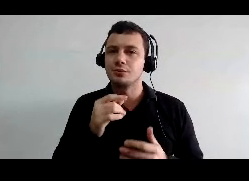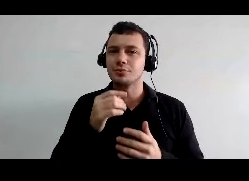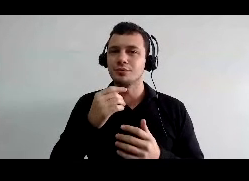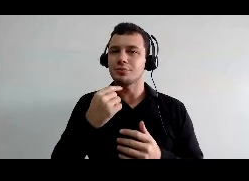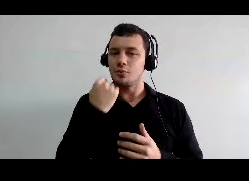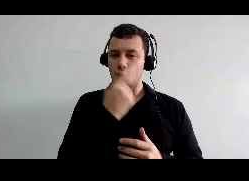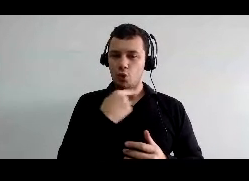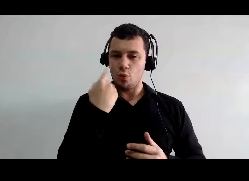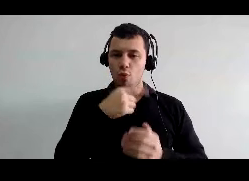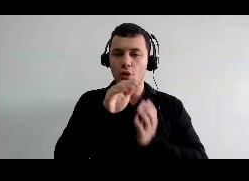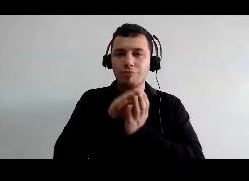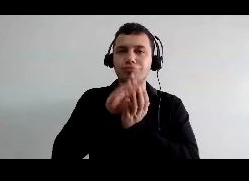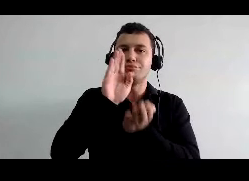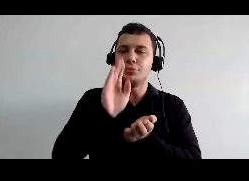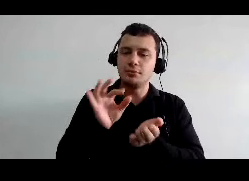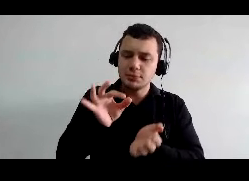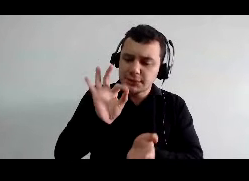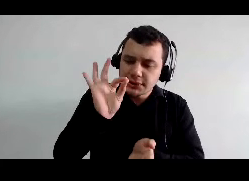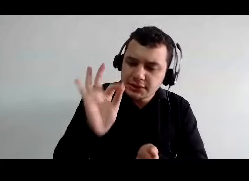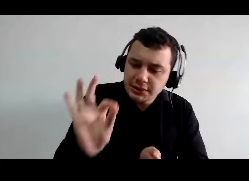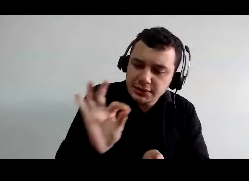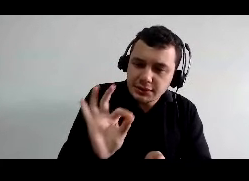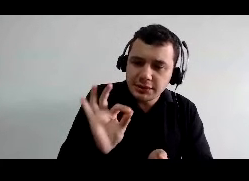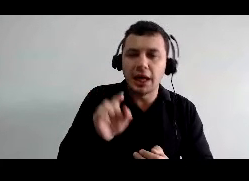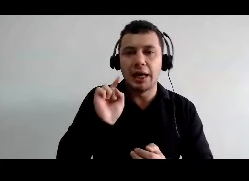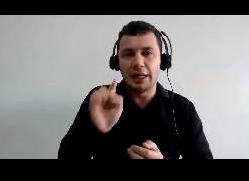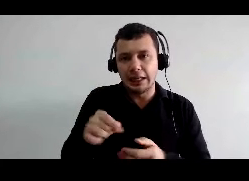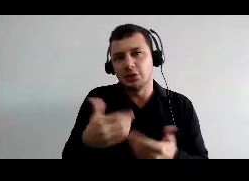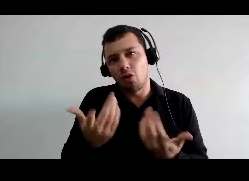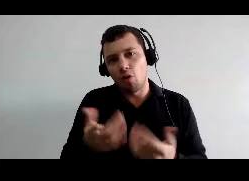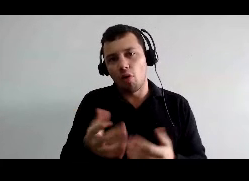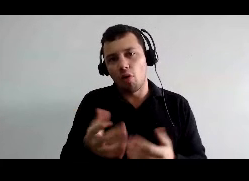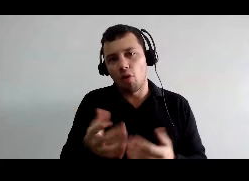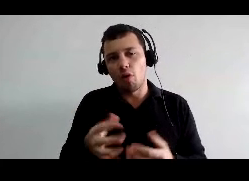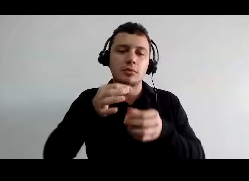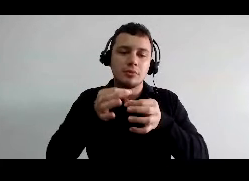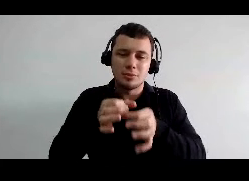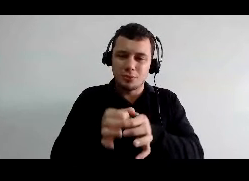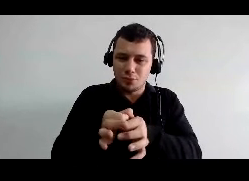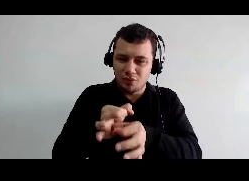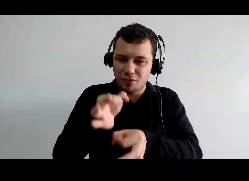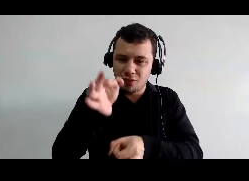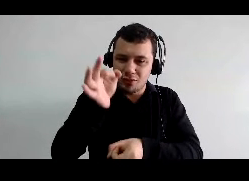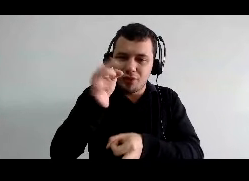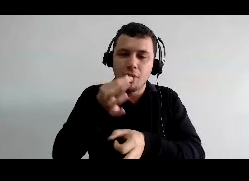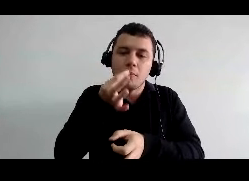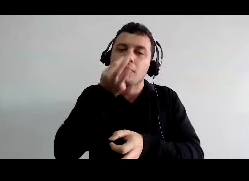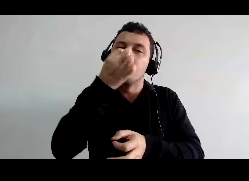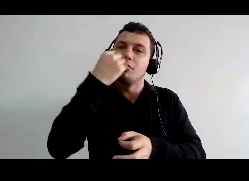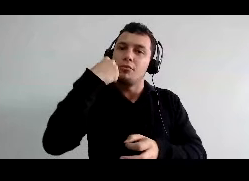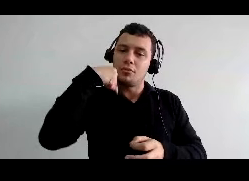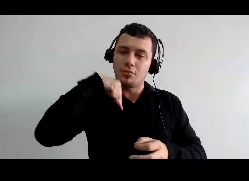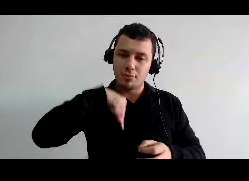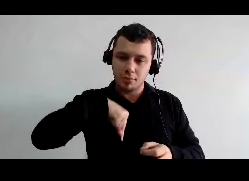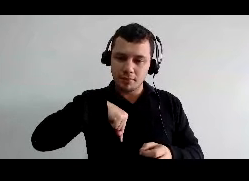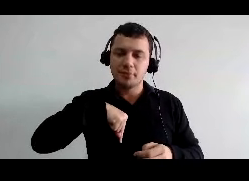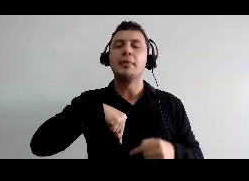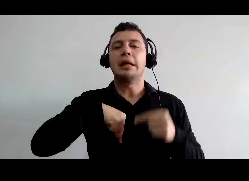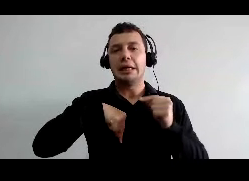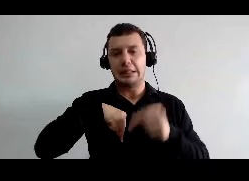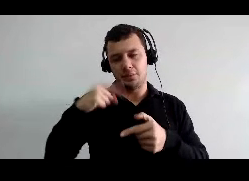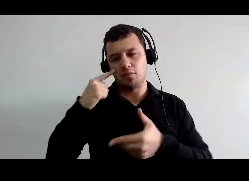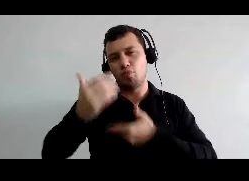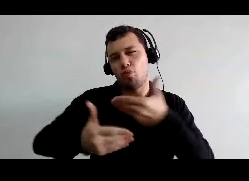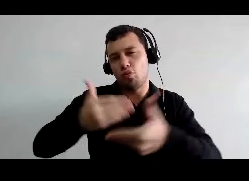genera aerosoles. Se generan aerosoles durante traqueostomía. Se generan aerosoles en muchos procedimientos